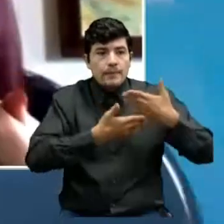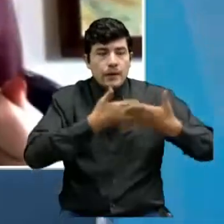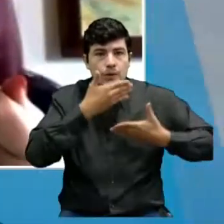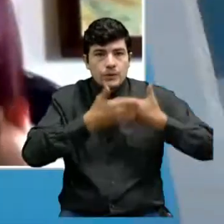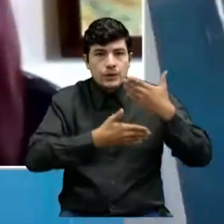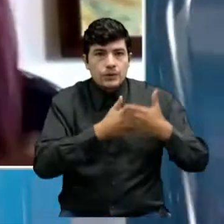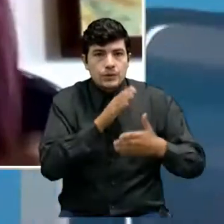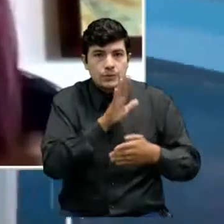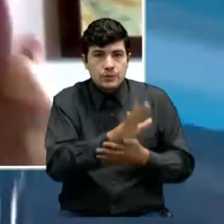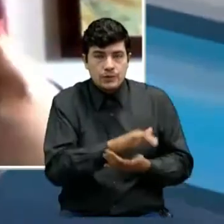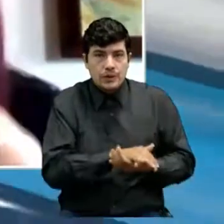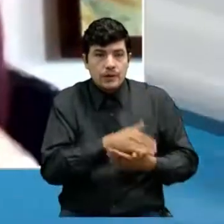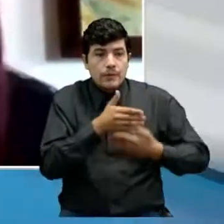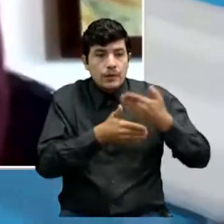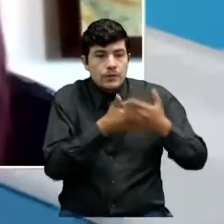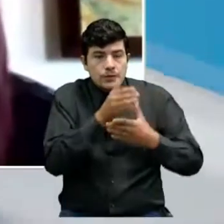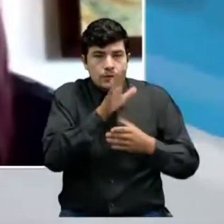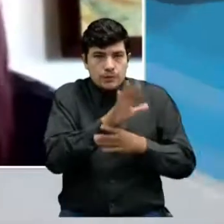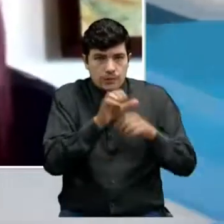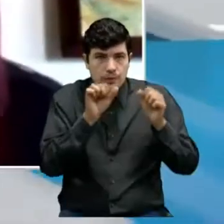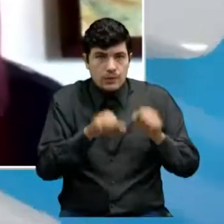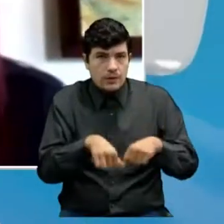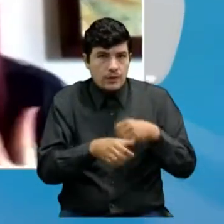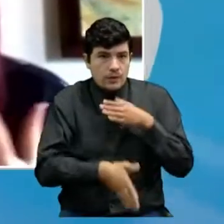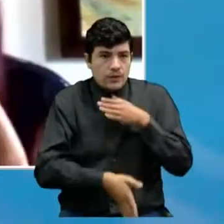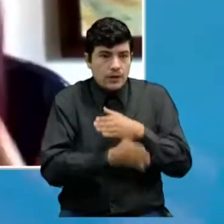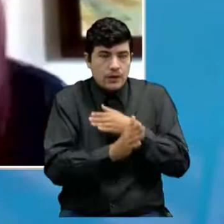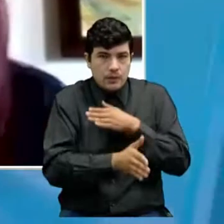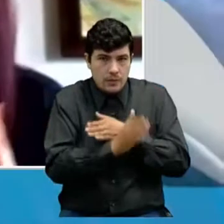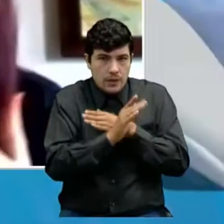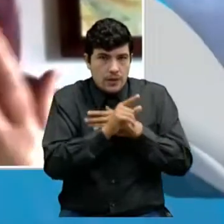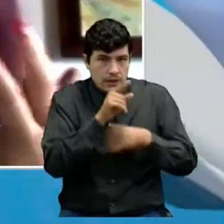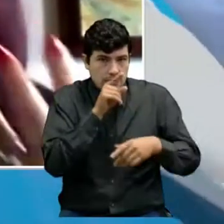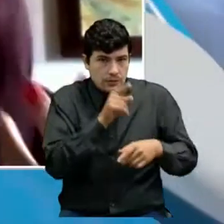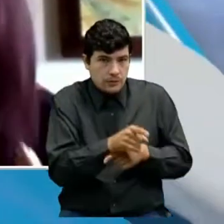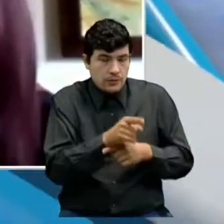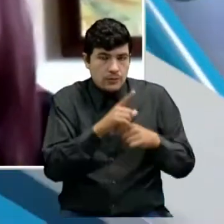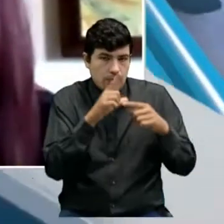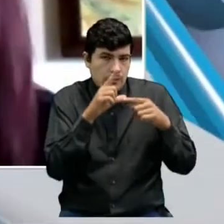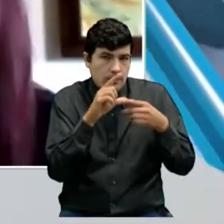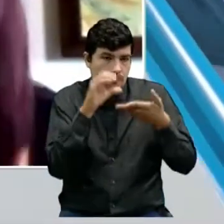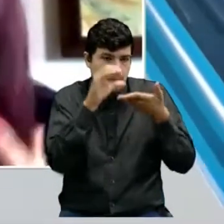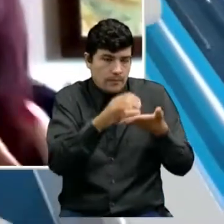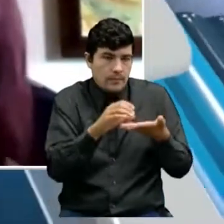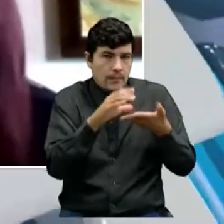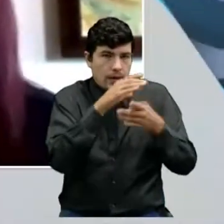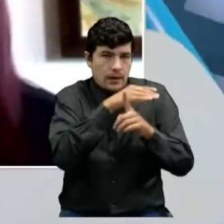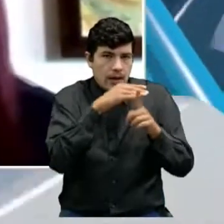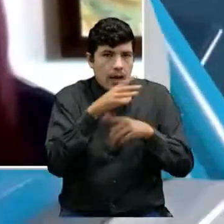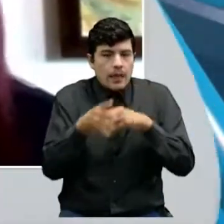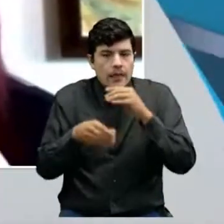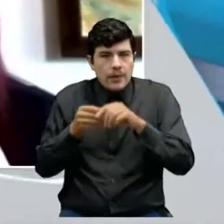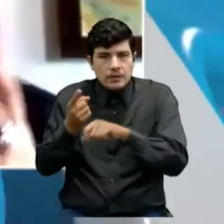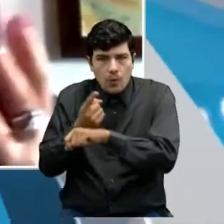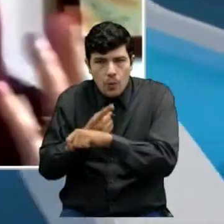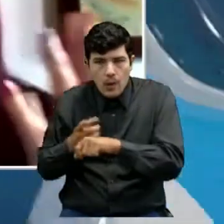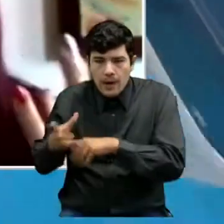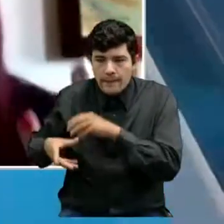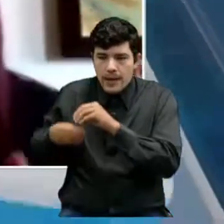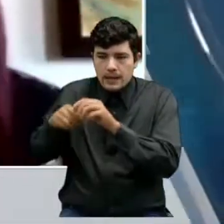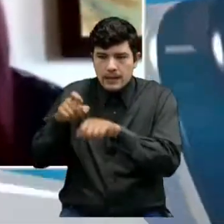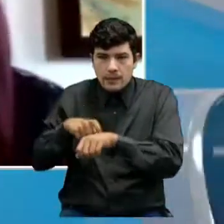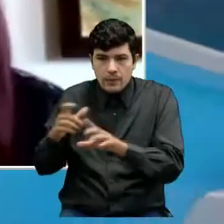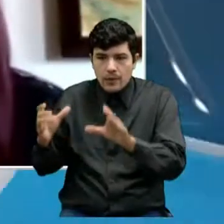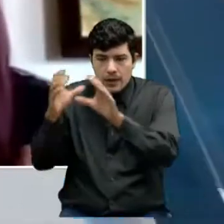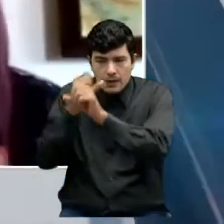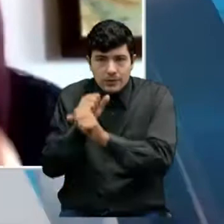hace parte de la base para liquidar la prima. A su vez, lo que tiene que ver con las horas extras, los recargos, todo lo que